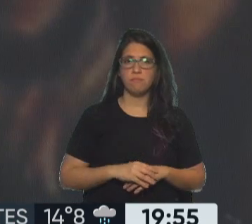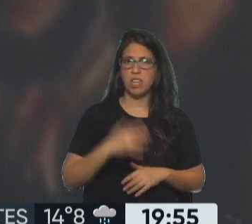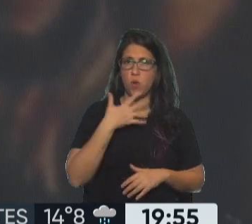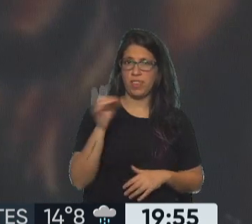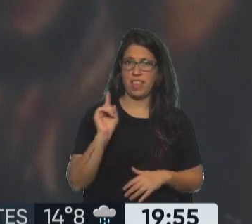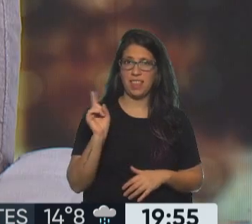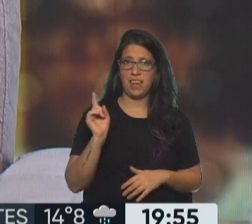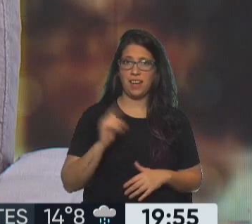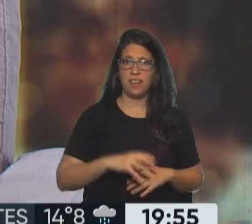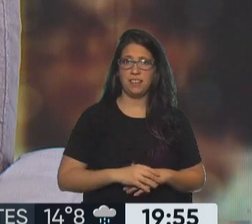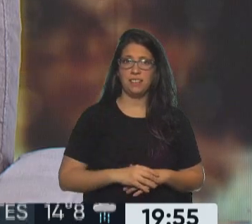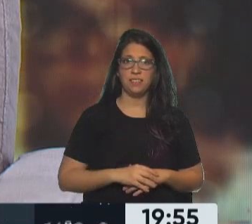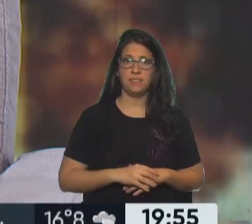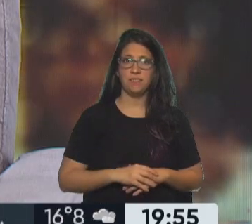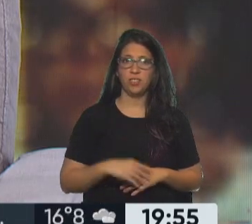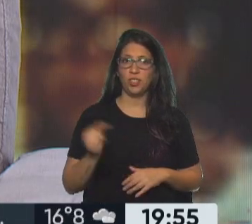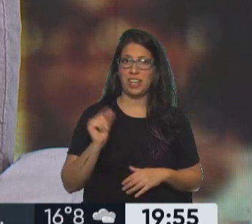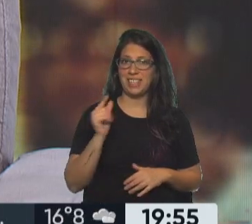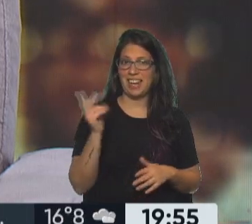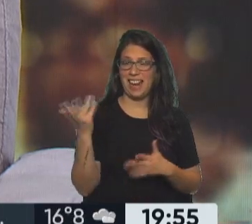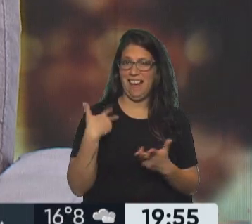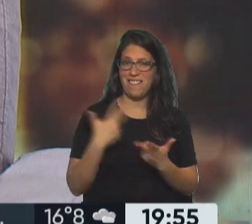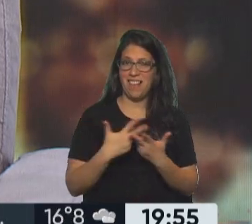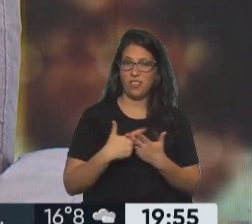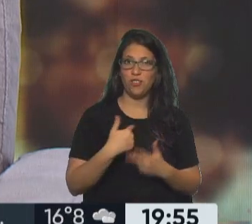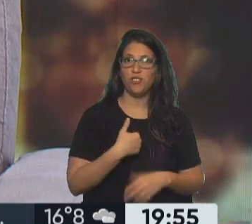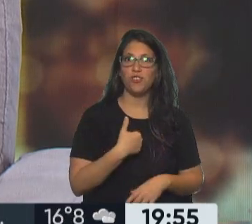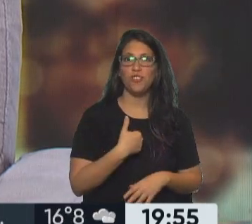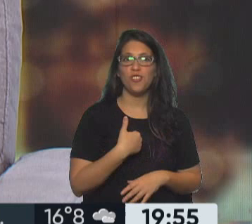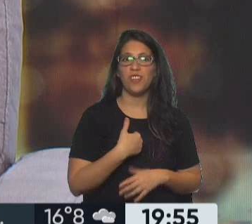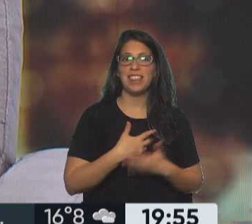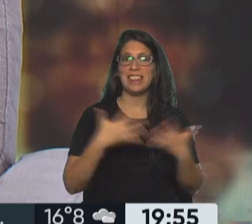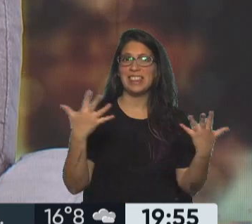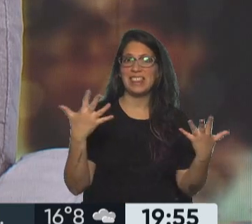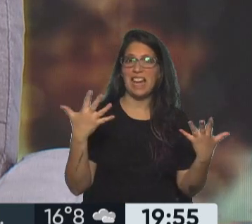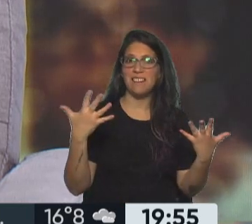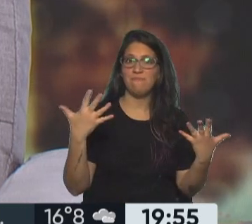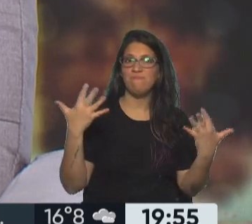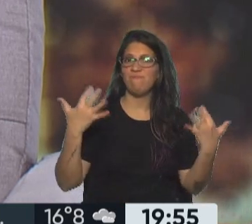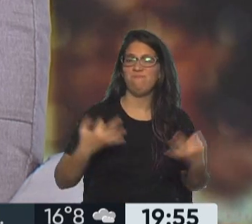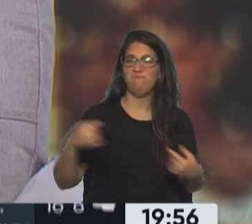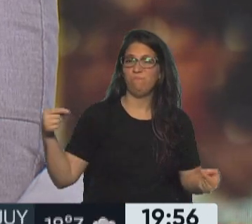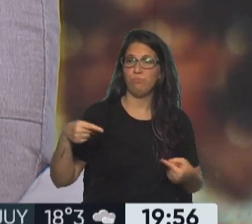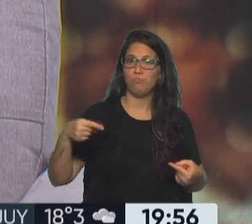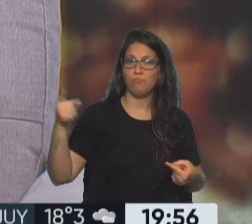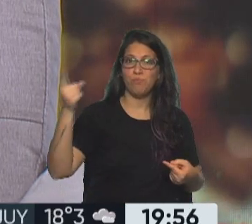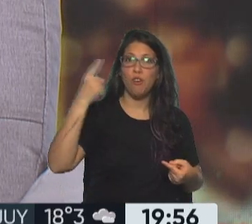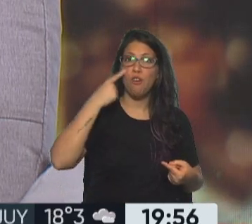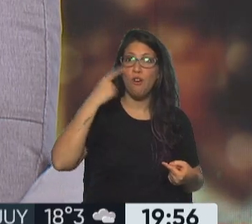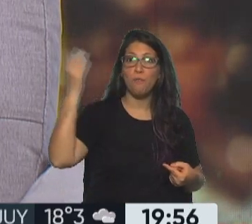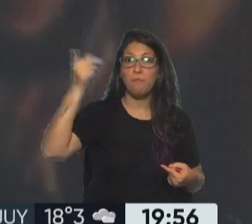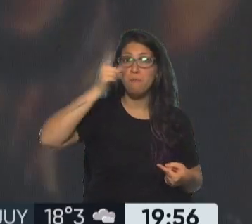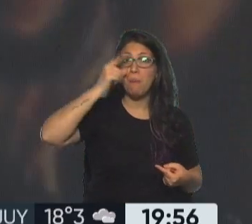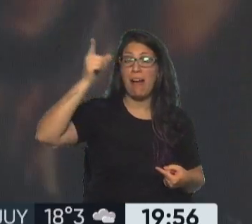comprenden. Y yo, recién lo veníamos hablando, digo, soy tan indigna como puedo serlo a los ojos de un padre genocida.